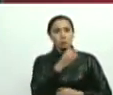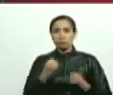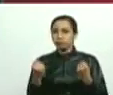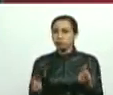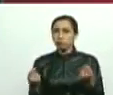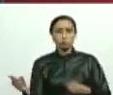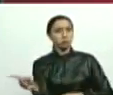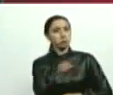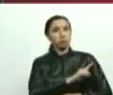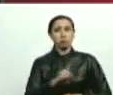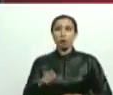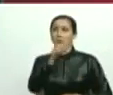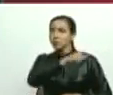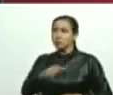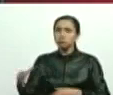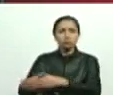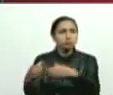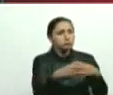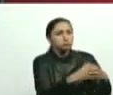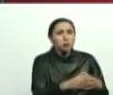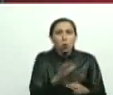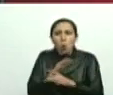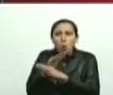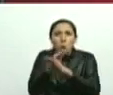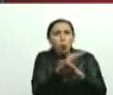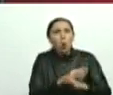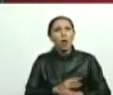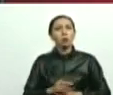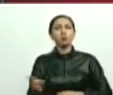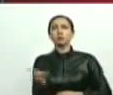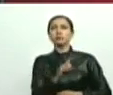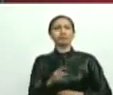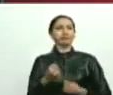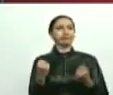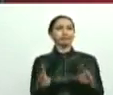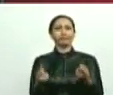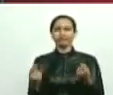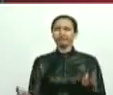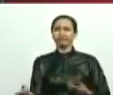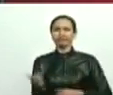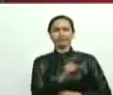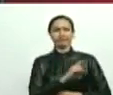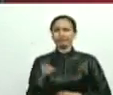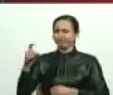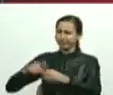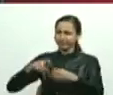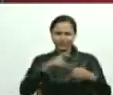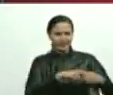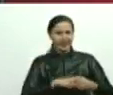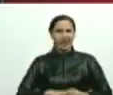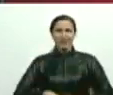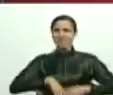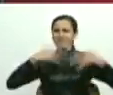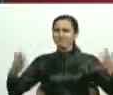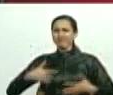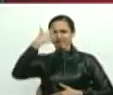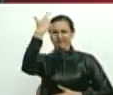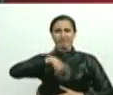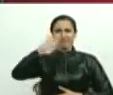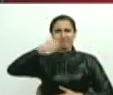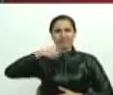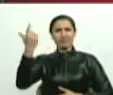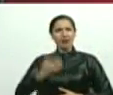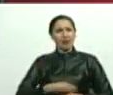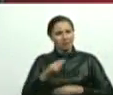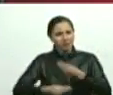meten en estos procesos a jugar a la democracia burguesa, a exponer sus egos, a sacar sus egos, a